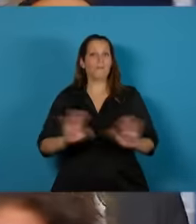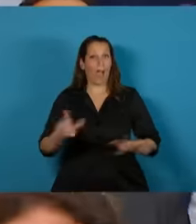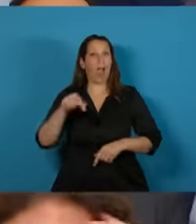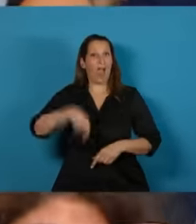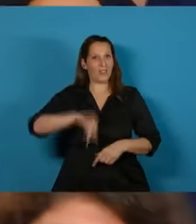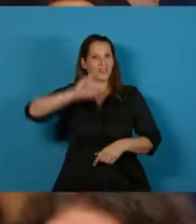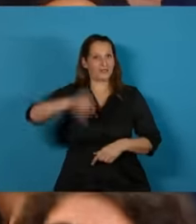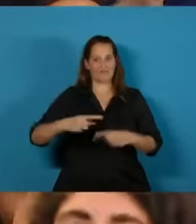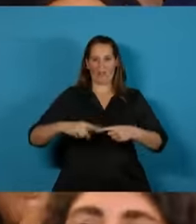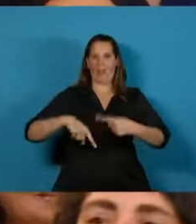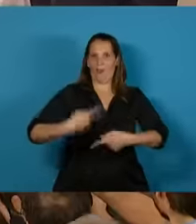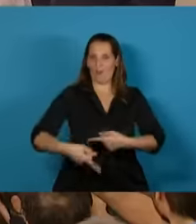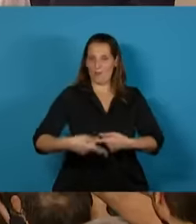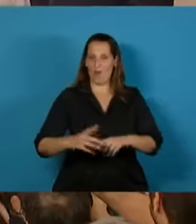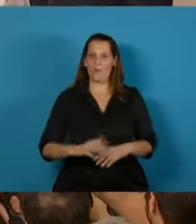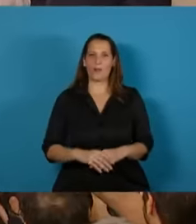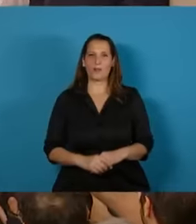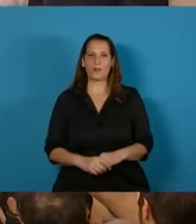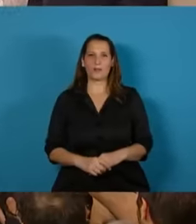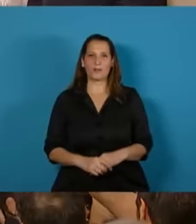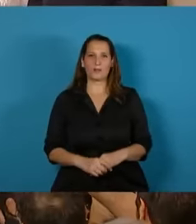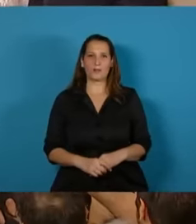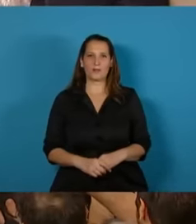Paso a continuación